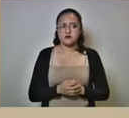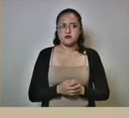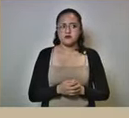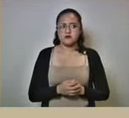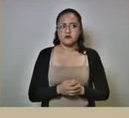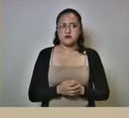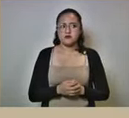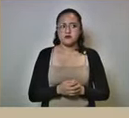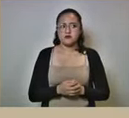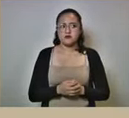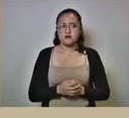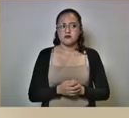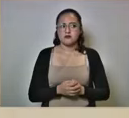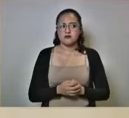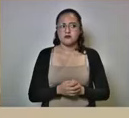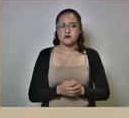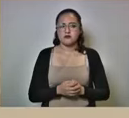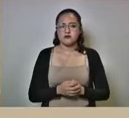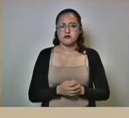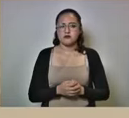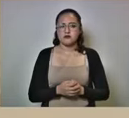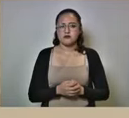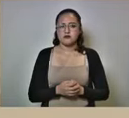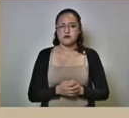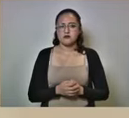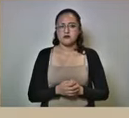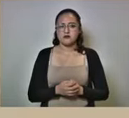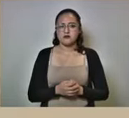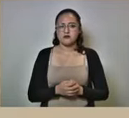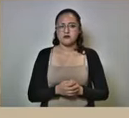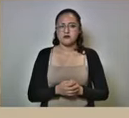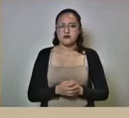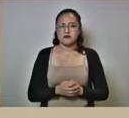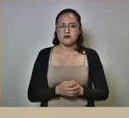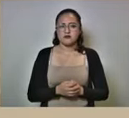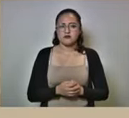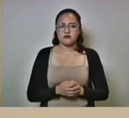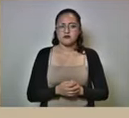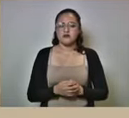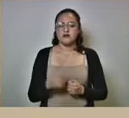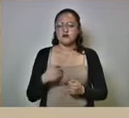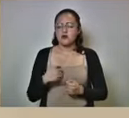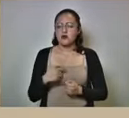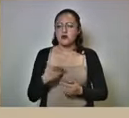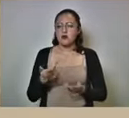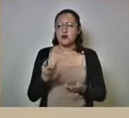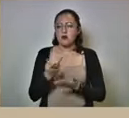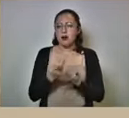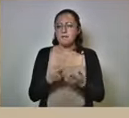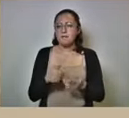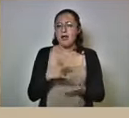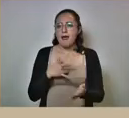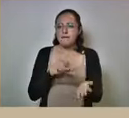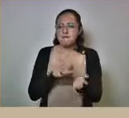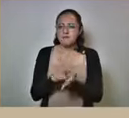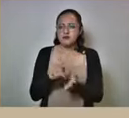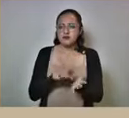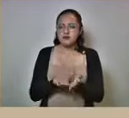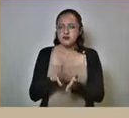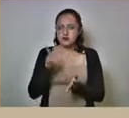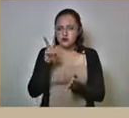Absolutamente un programa de apoyo, manejo